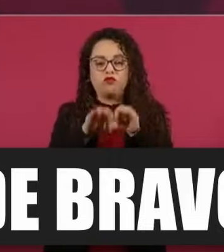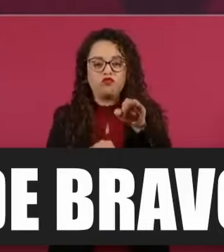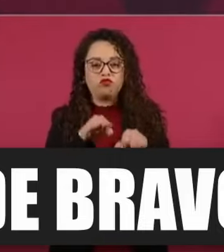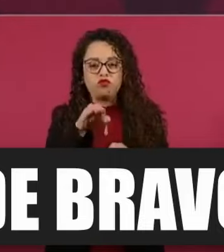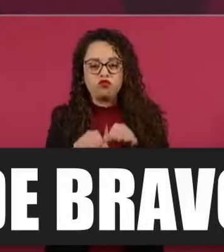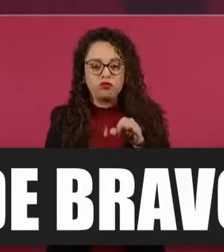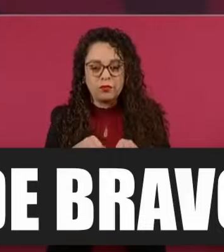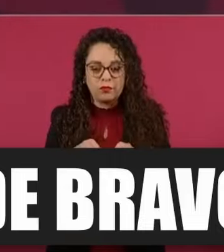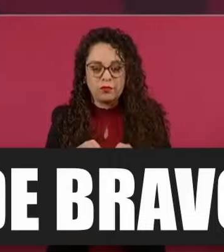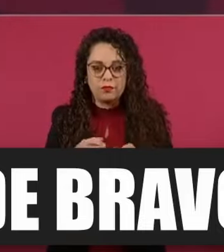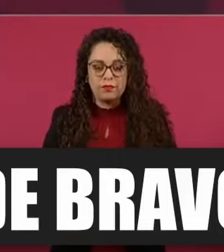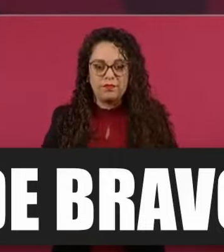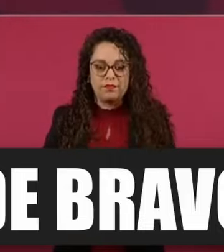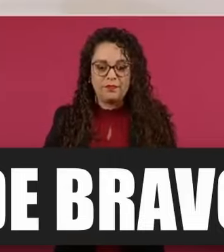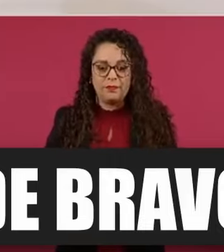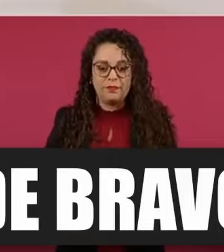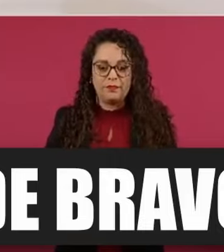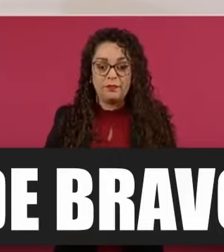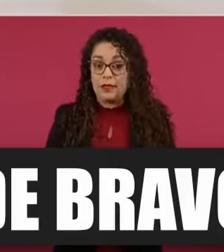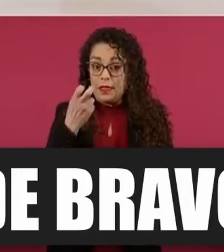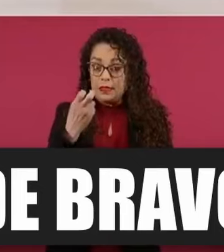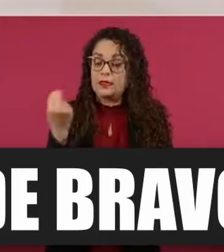que hay que ir cambiando,